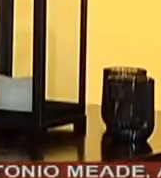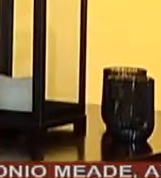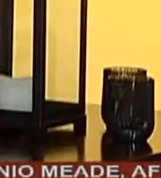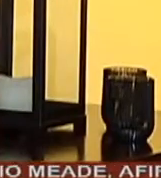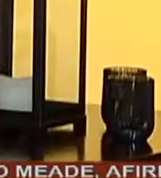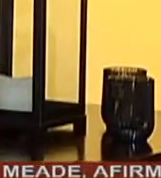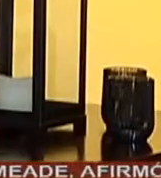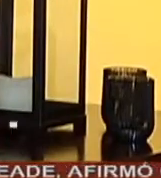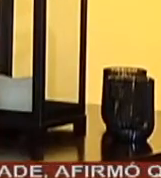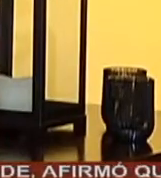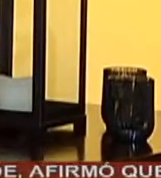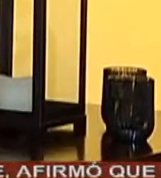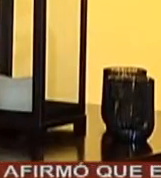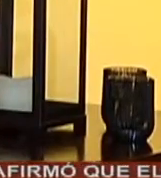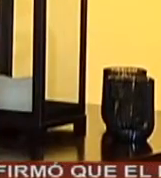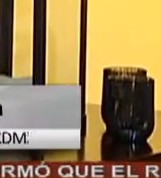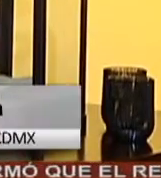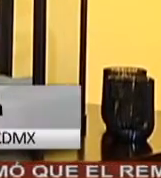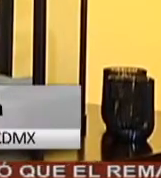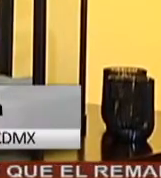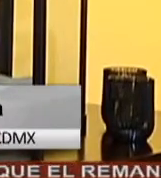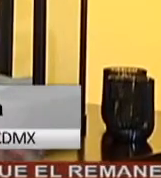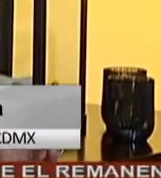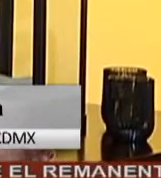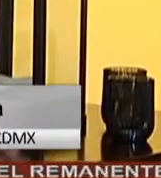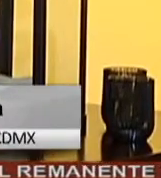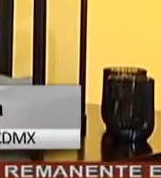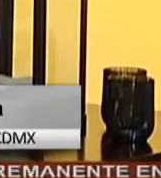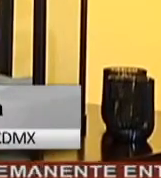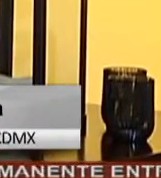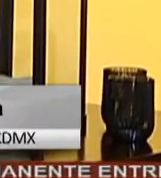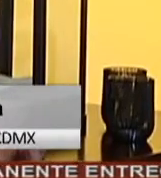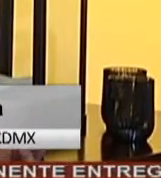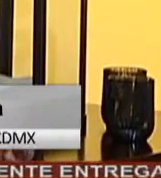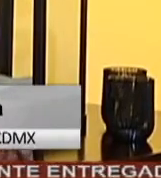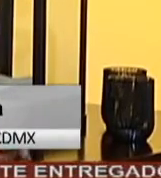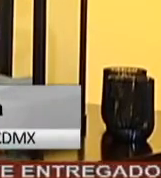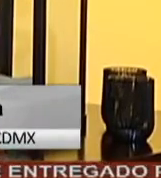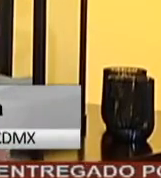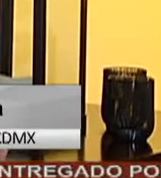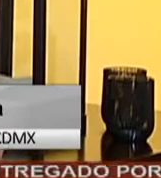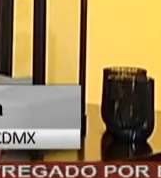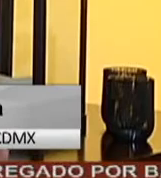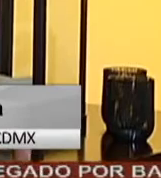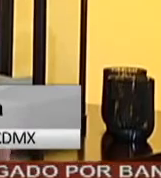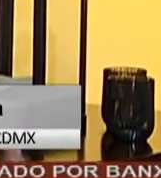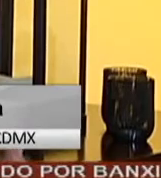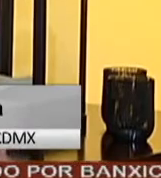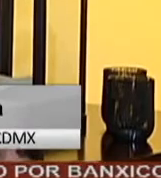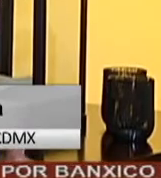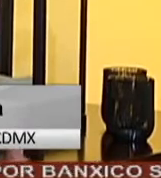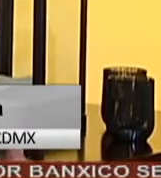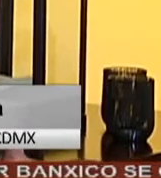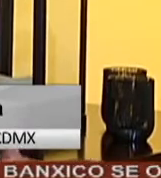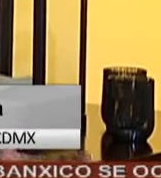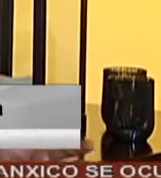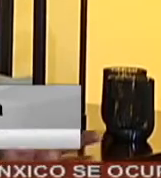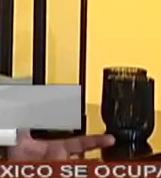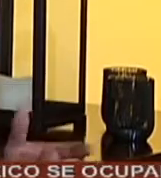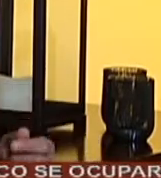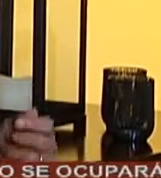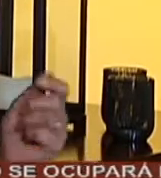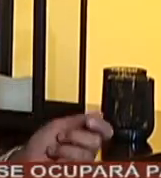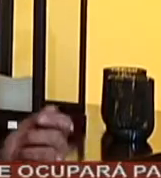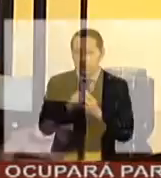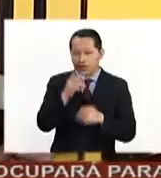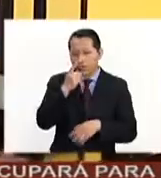En México se consume fútbol español, pero una barbaridad. De hecho, la típica pregunta que te hacen